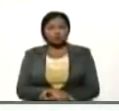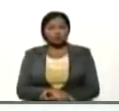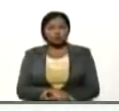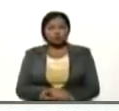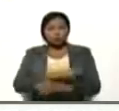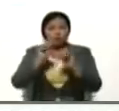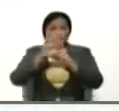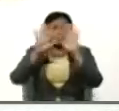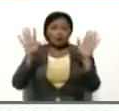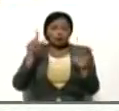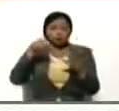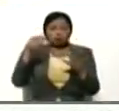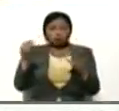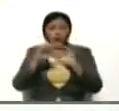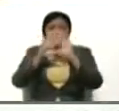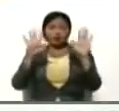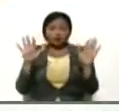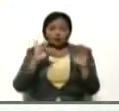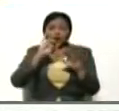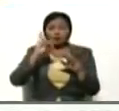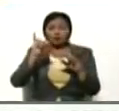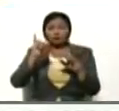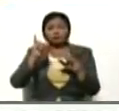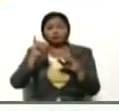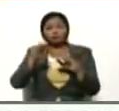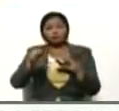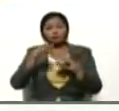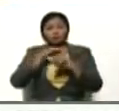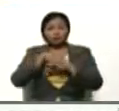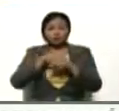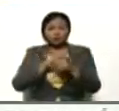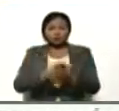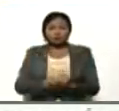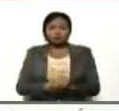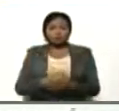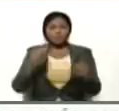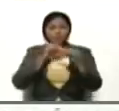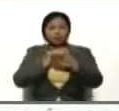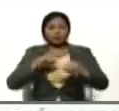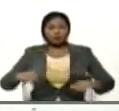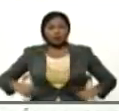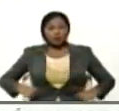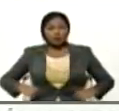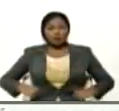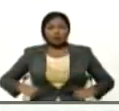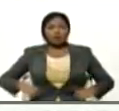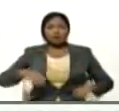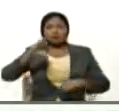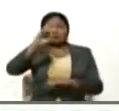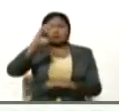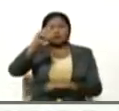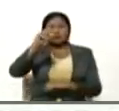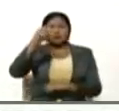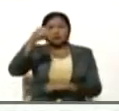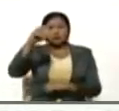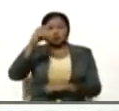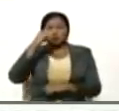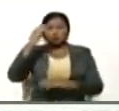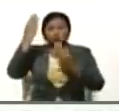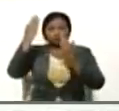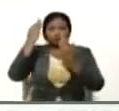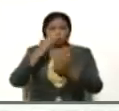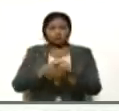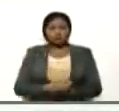¿no? Que quede claro. Para Portuguesa, Primitivo Cedeño, nuestro candidato.